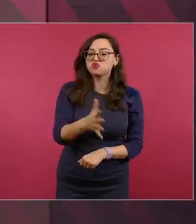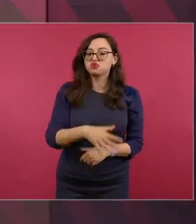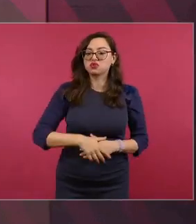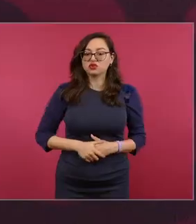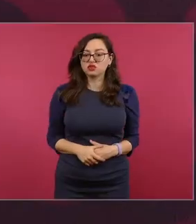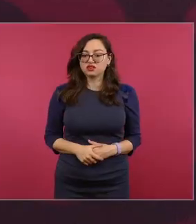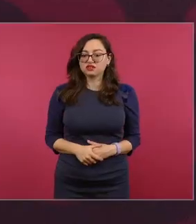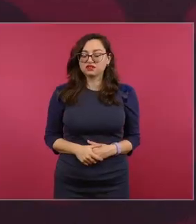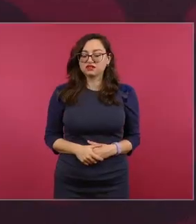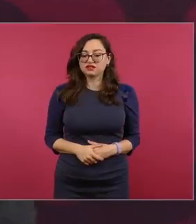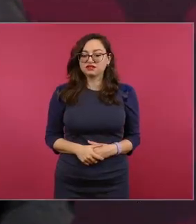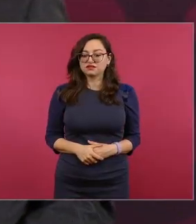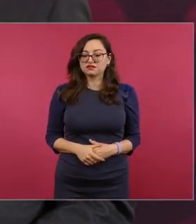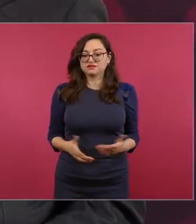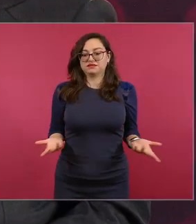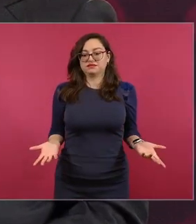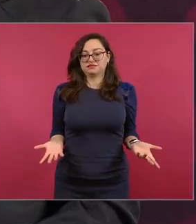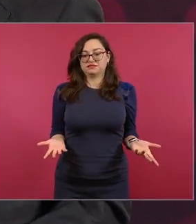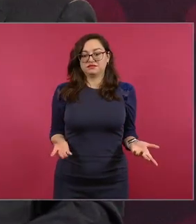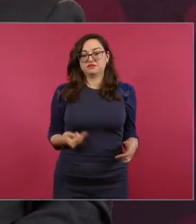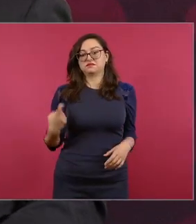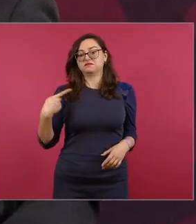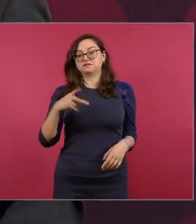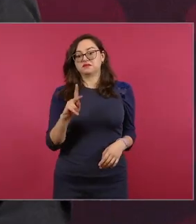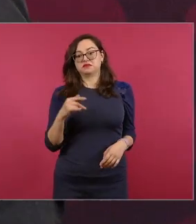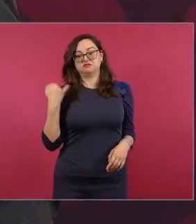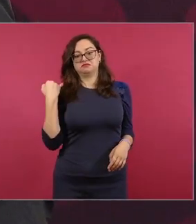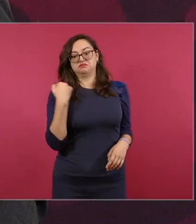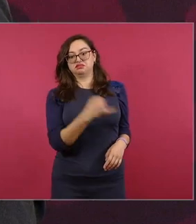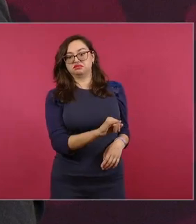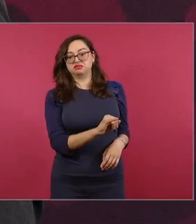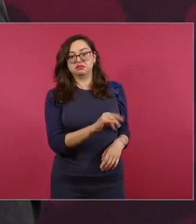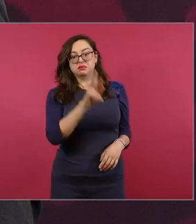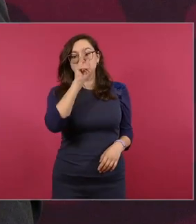Pero el colmo es que se haya creado